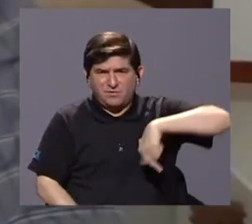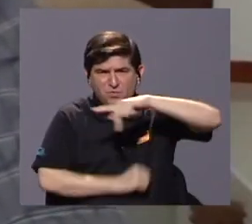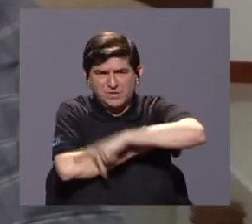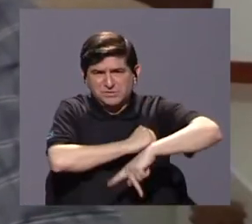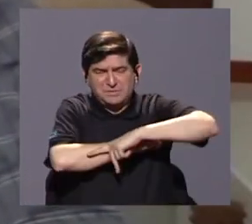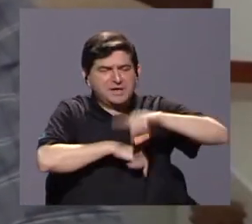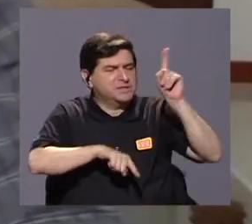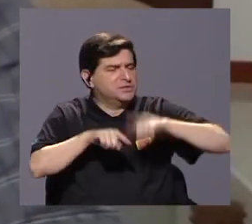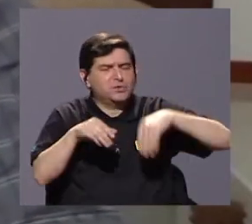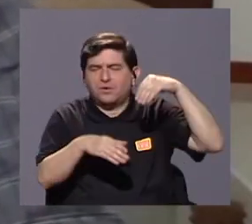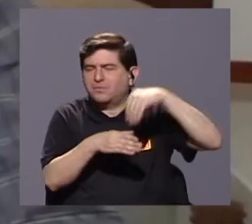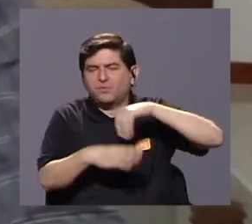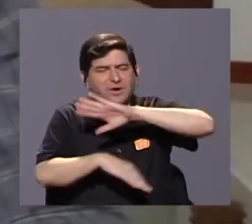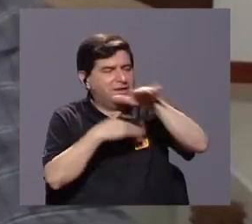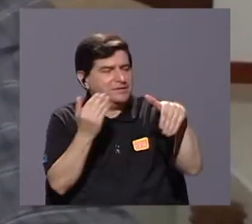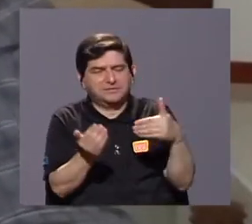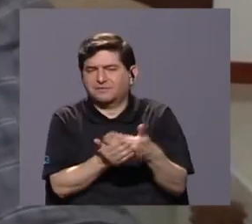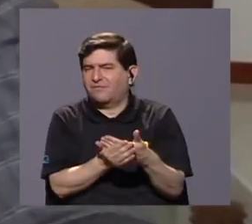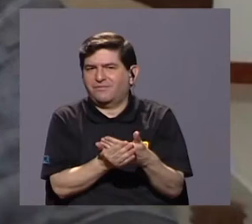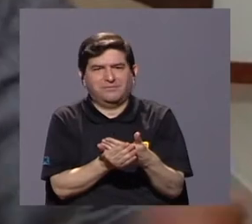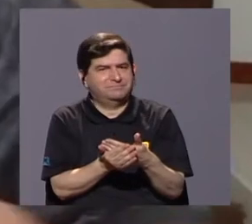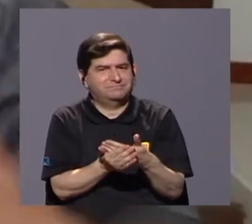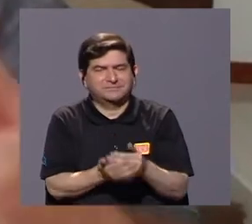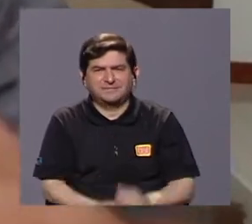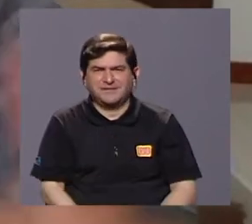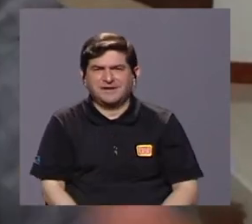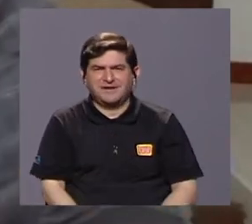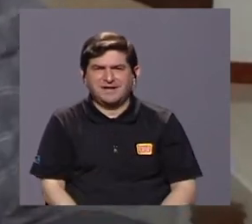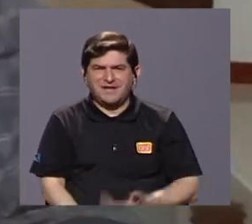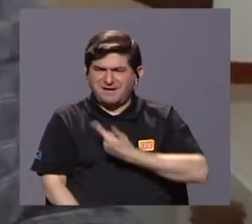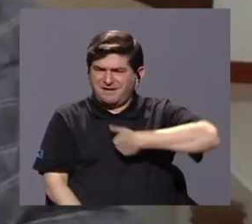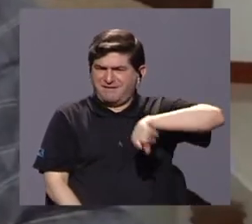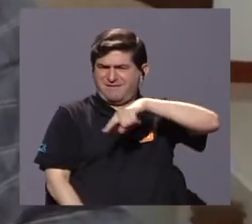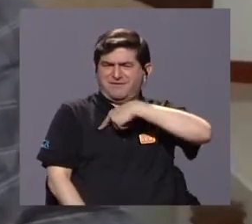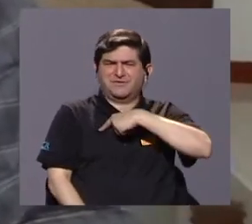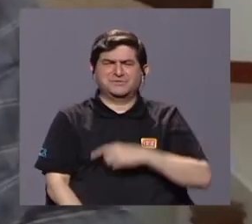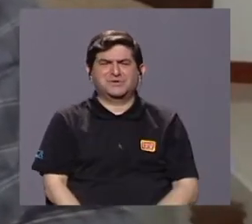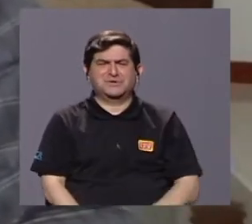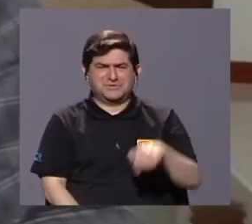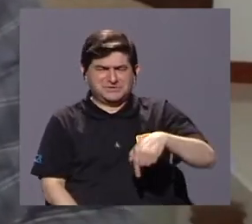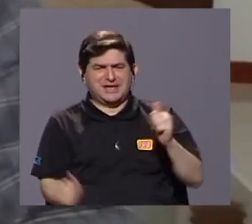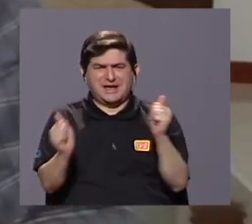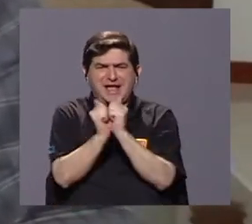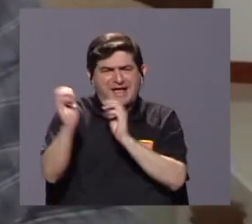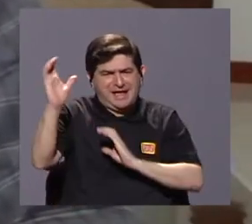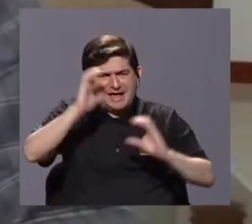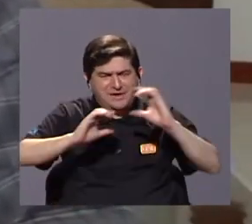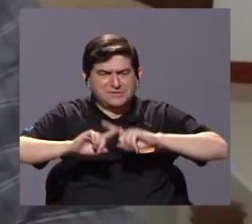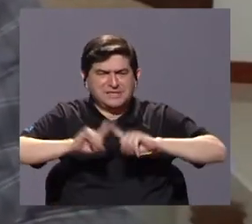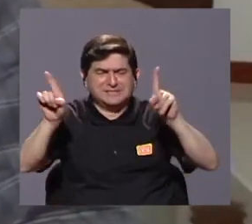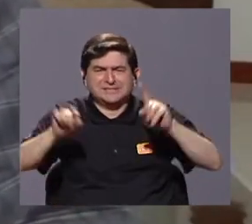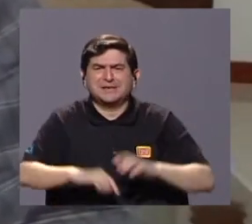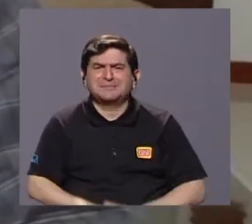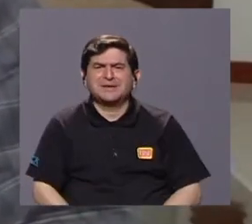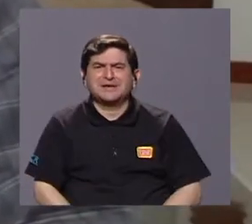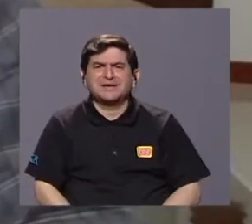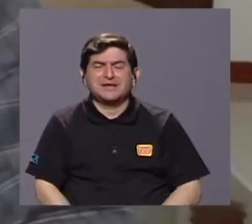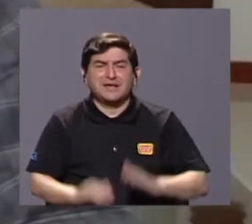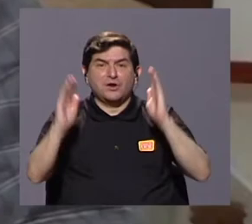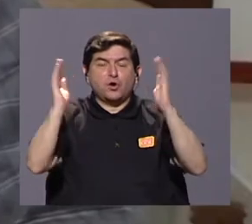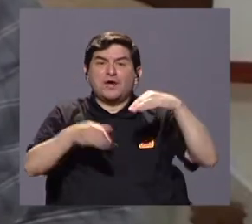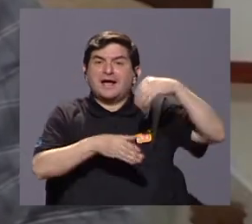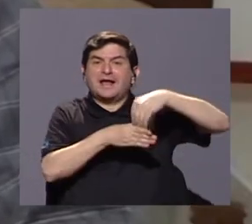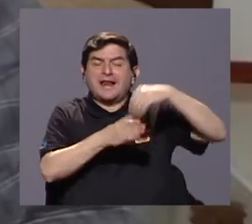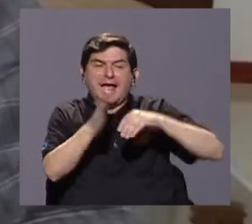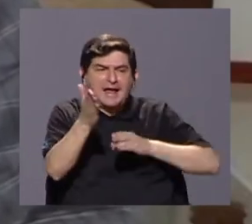no puede invertir todo. Y aquí no es que porque estemos en conciencia, pero la gran inversión que se ha hecho